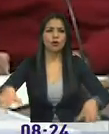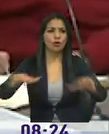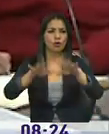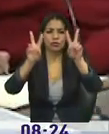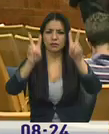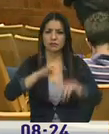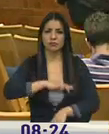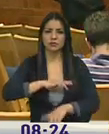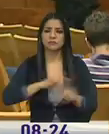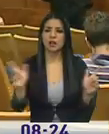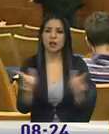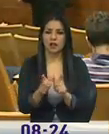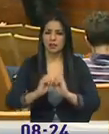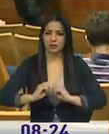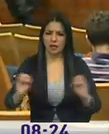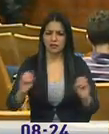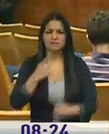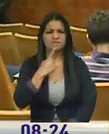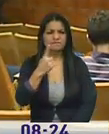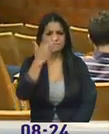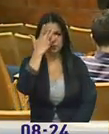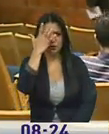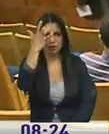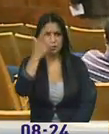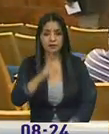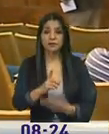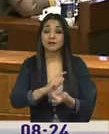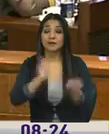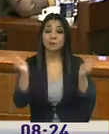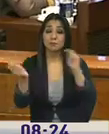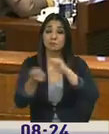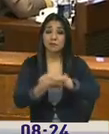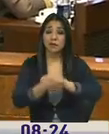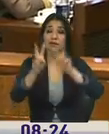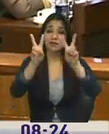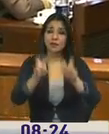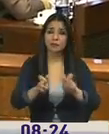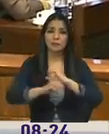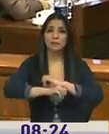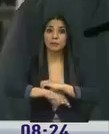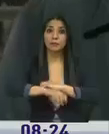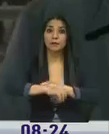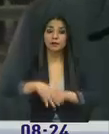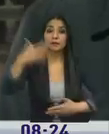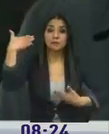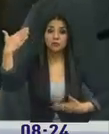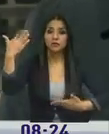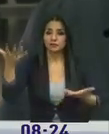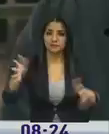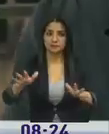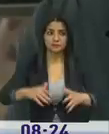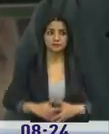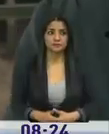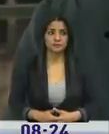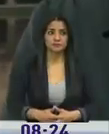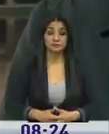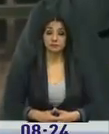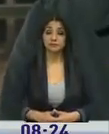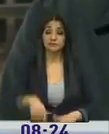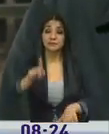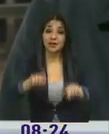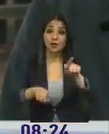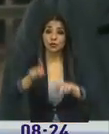dependencias municipales. El argumento es evitar que el rediseño esté inmerso en temas de propaganda política. Lamentablemente, los comentarios de varios